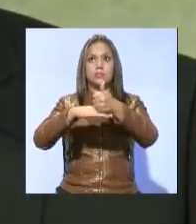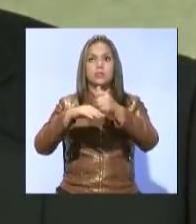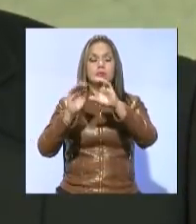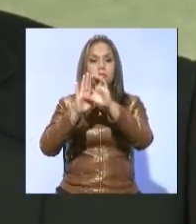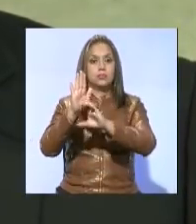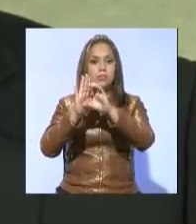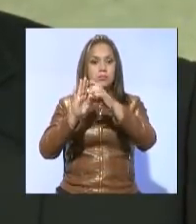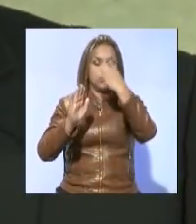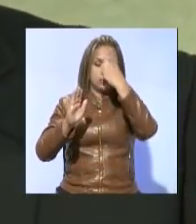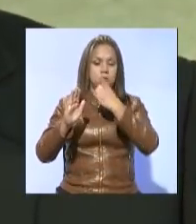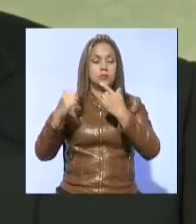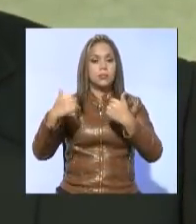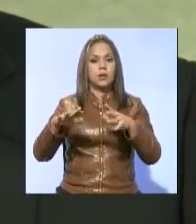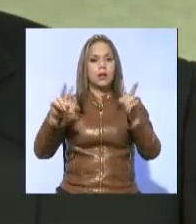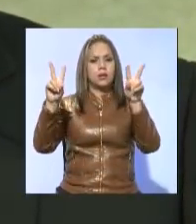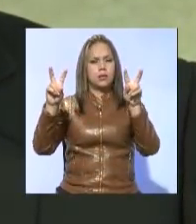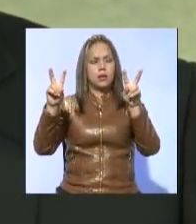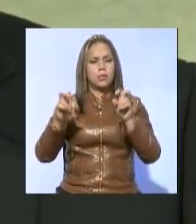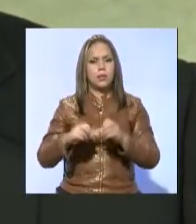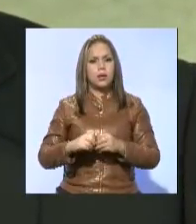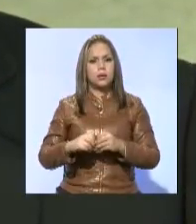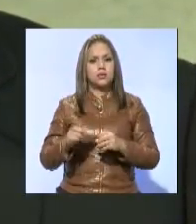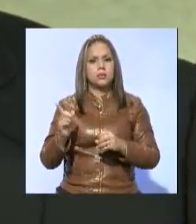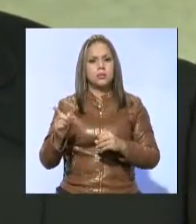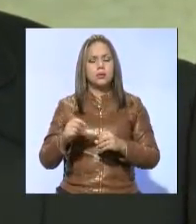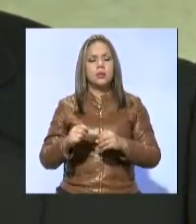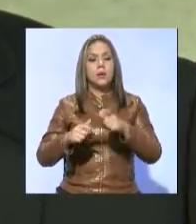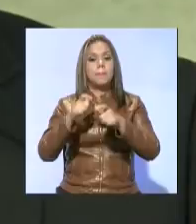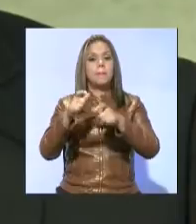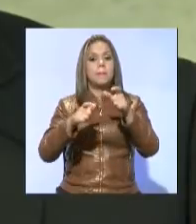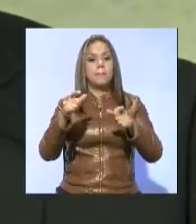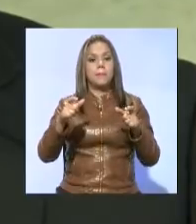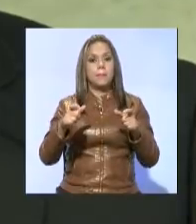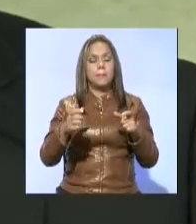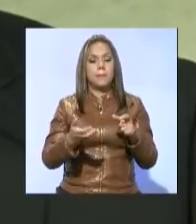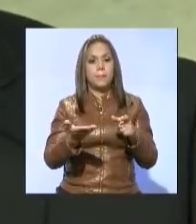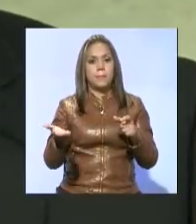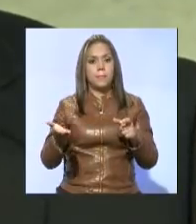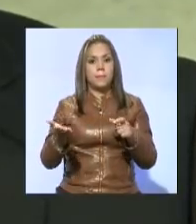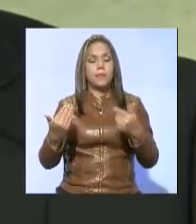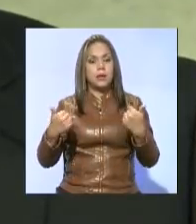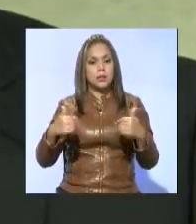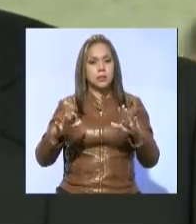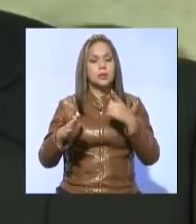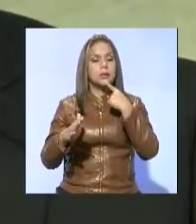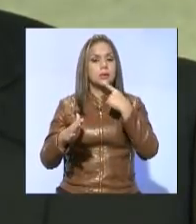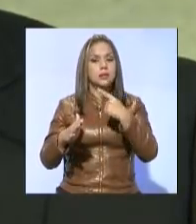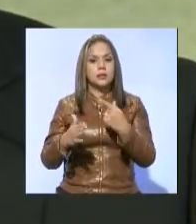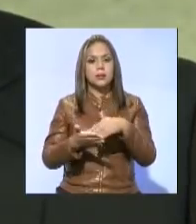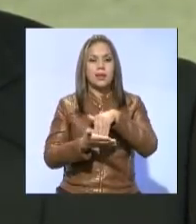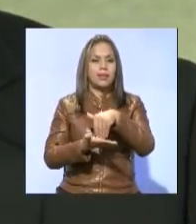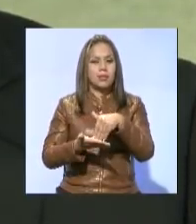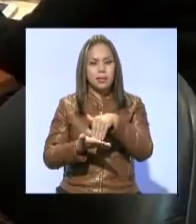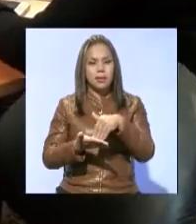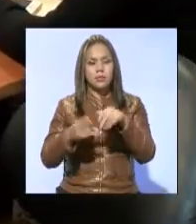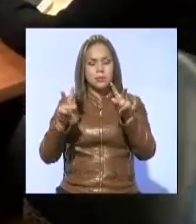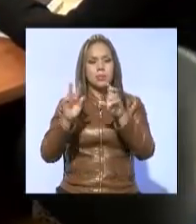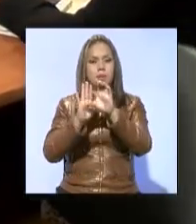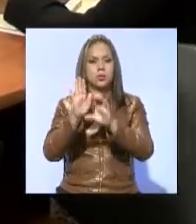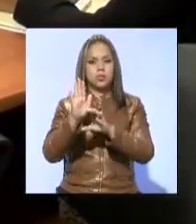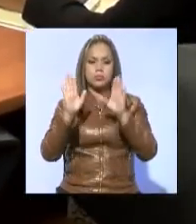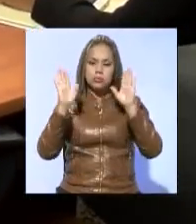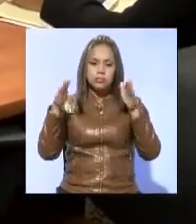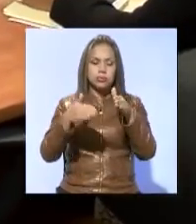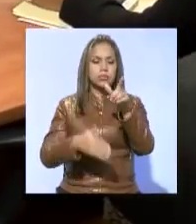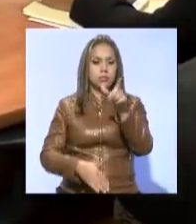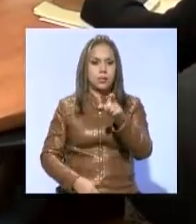Constitucional, que habla sobre los principalmente las personas determinadas como vulnerables en nuestra Constitución. La